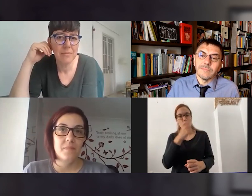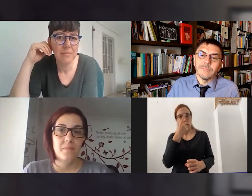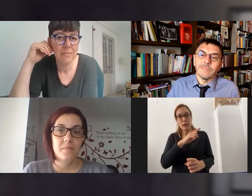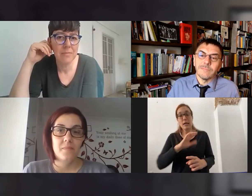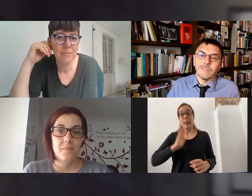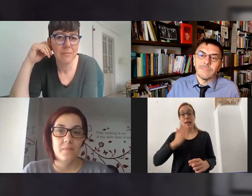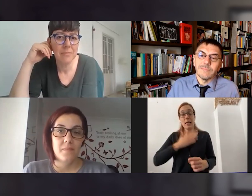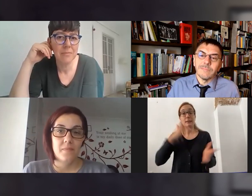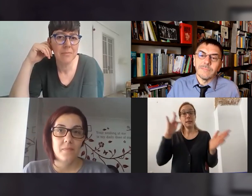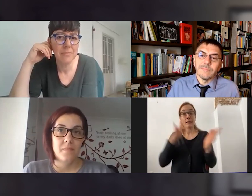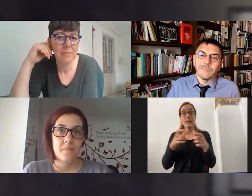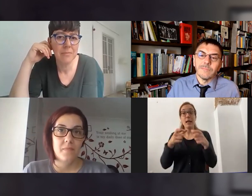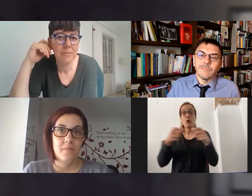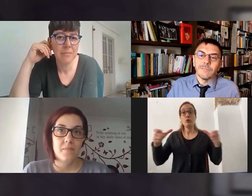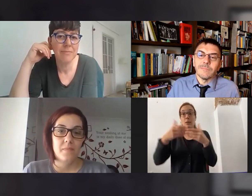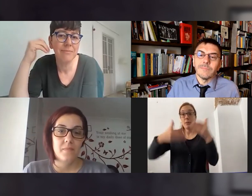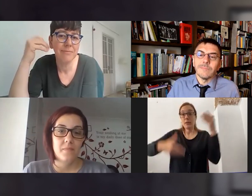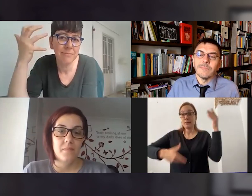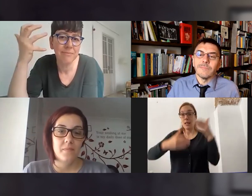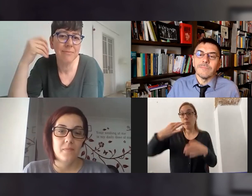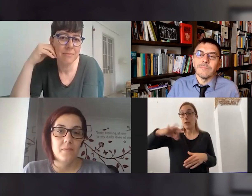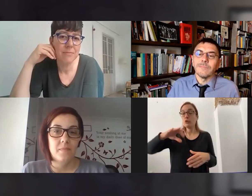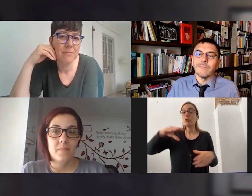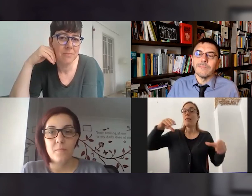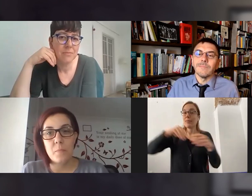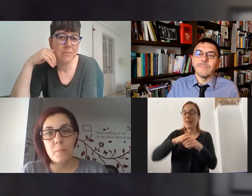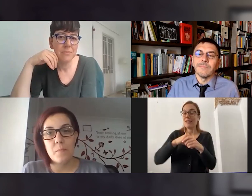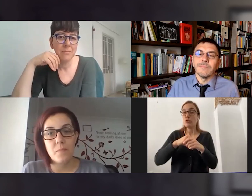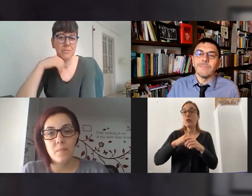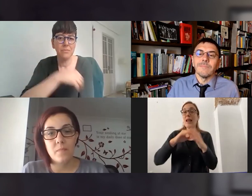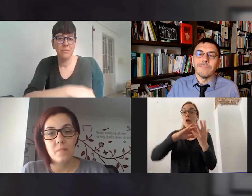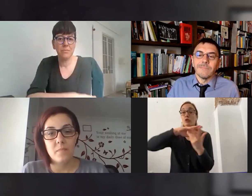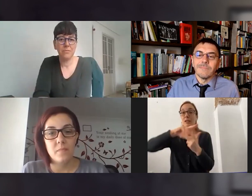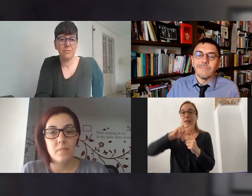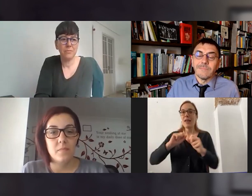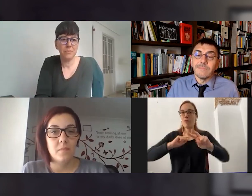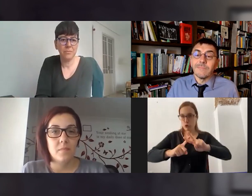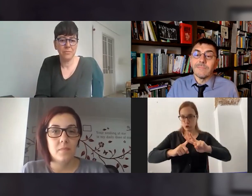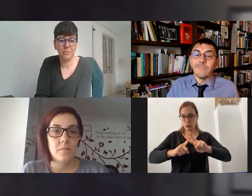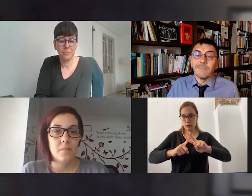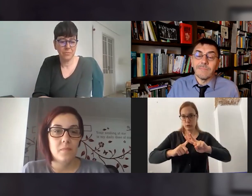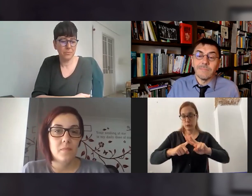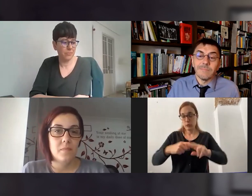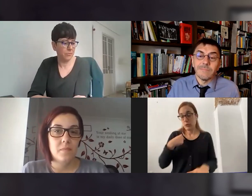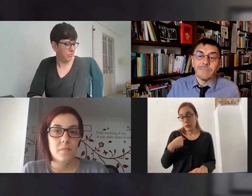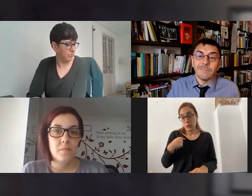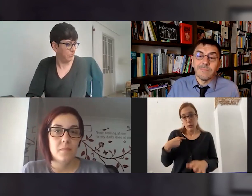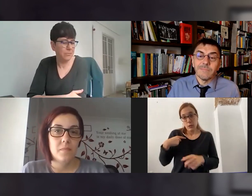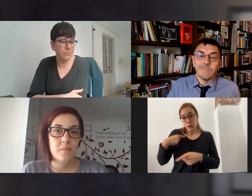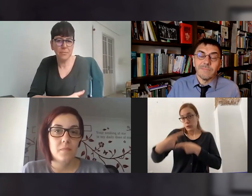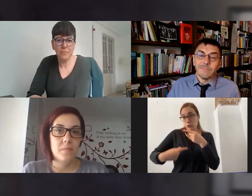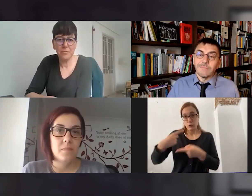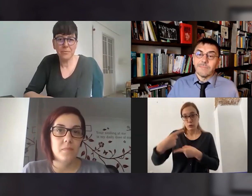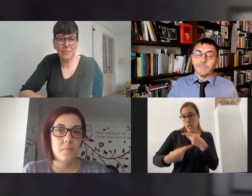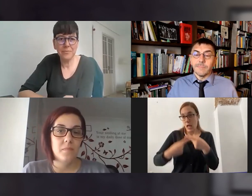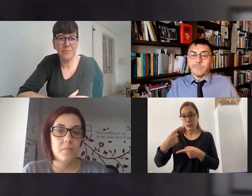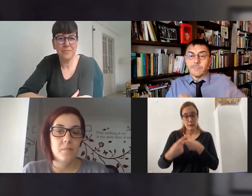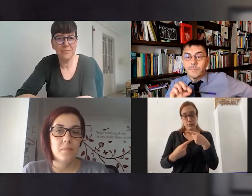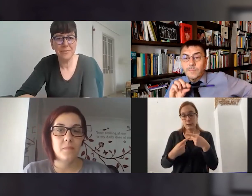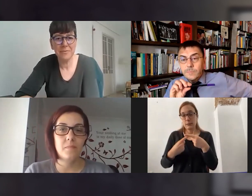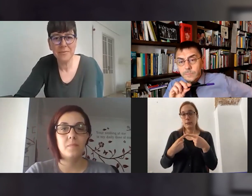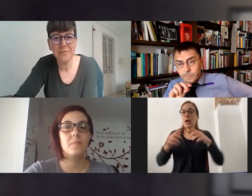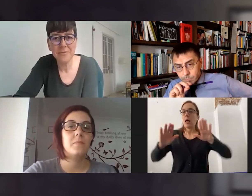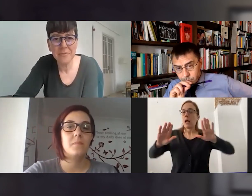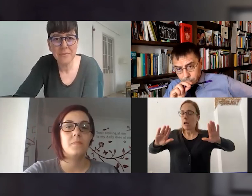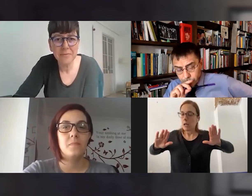nota de prensa que mandó Podemos salió dentro de la noticia de Vox. Pues ese es el pan nuestro de cada día y a pesar de eso tenemos que decir que sigue habiendo